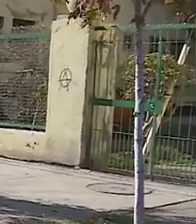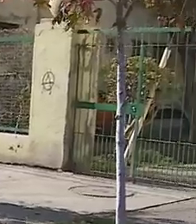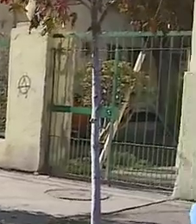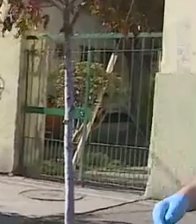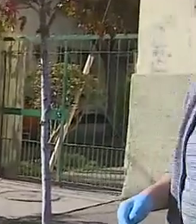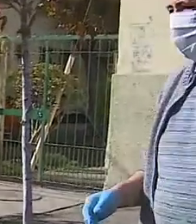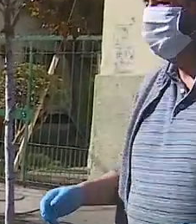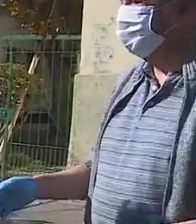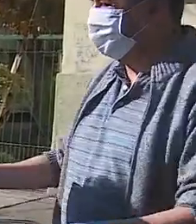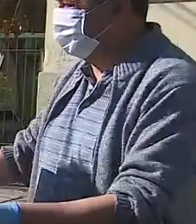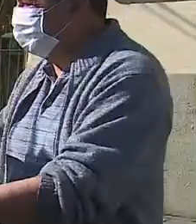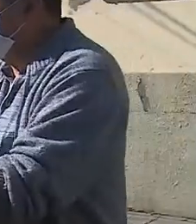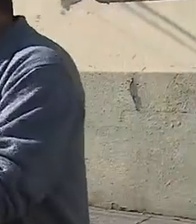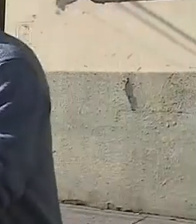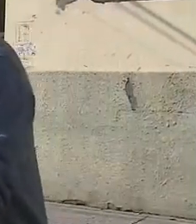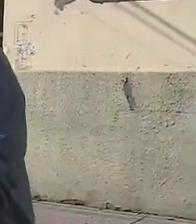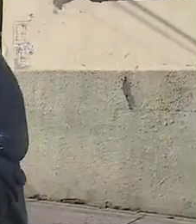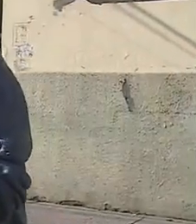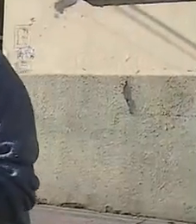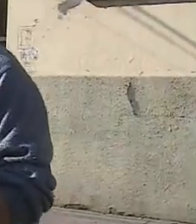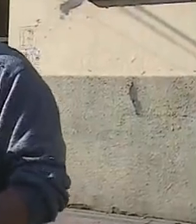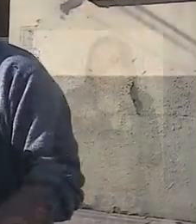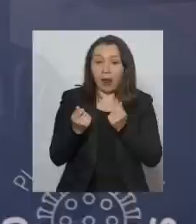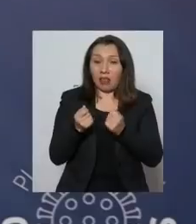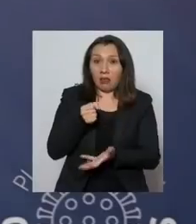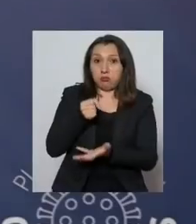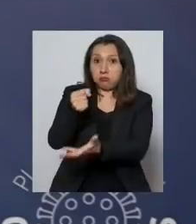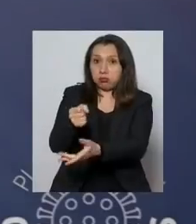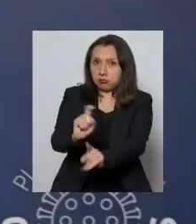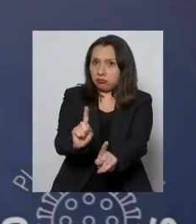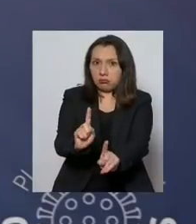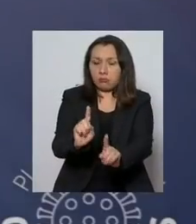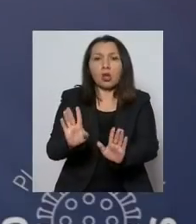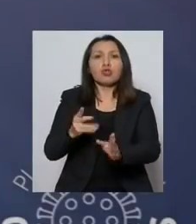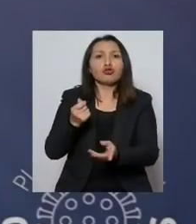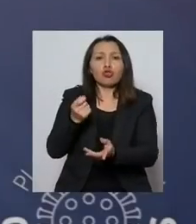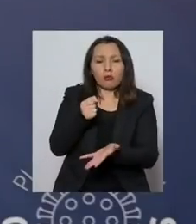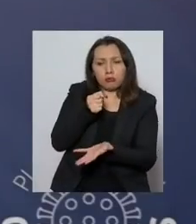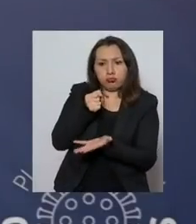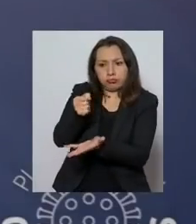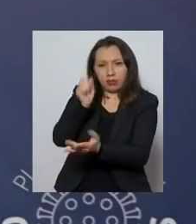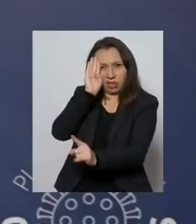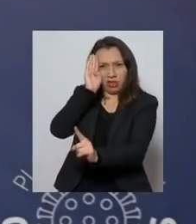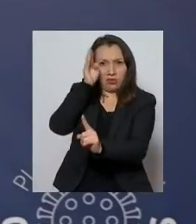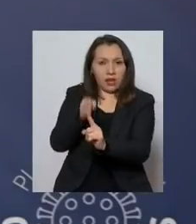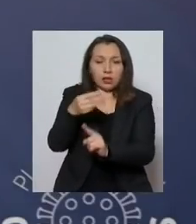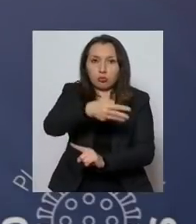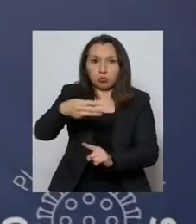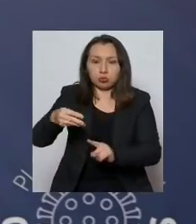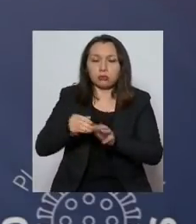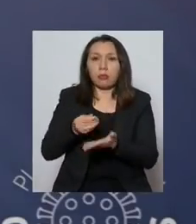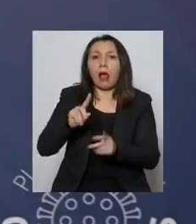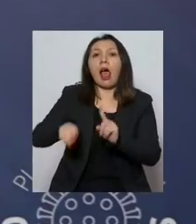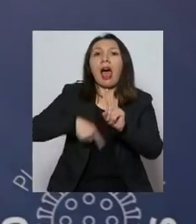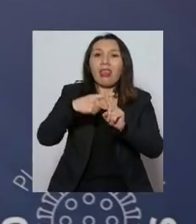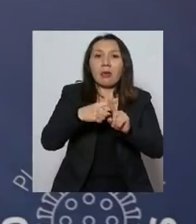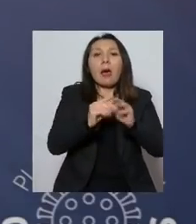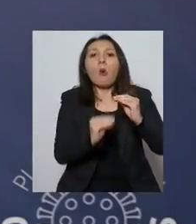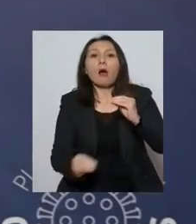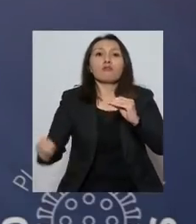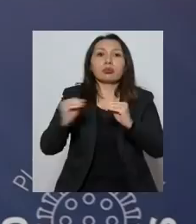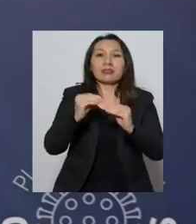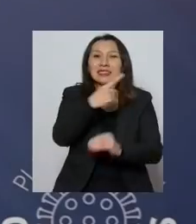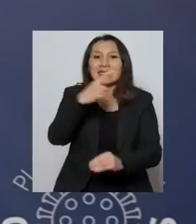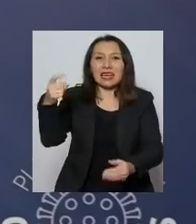de estos recursos hacia los gobiernos locales. Esta es una inyección directa de recursos adicionales por